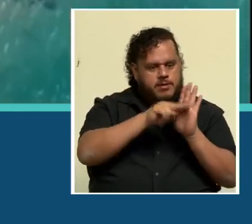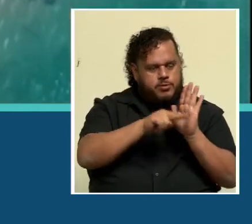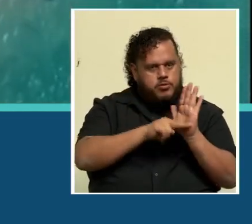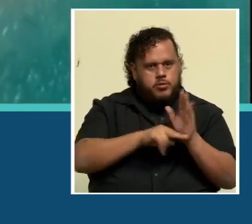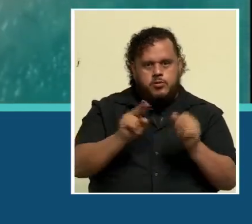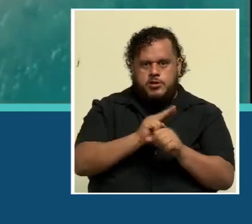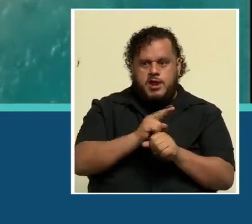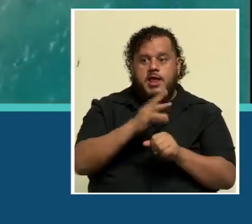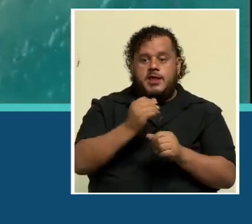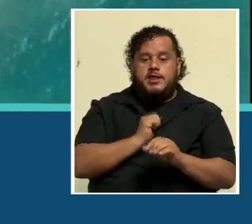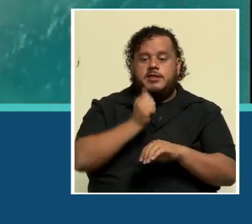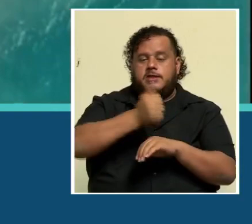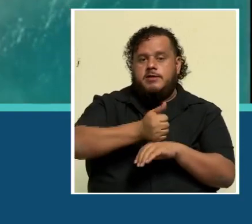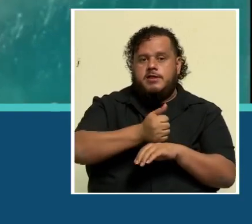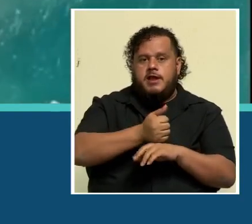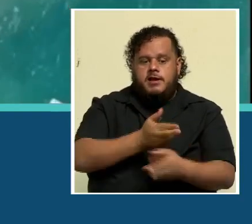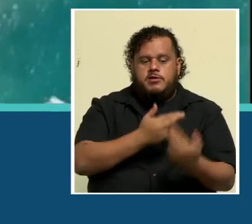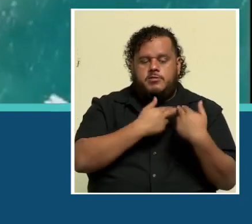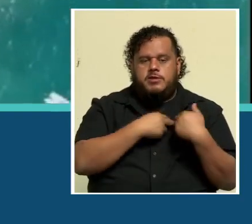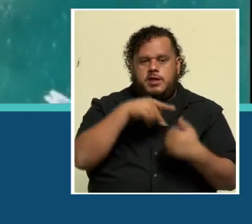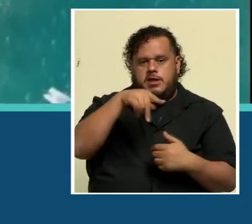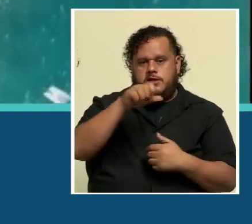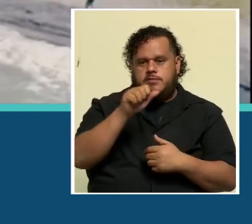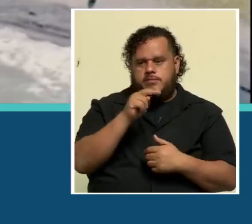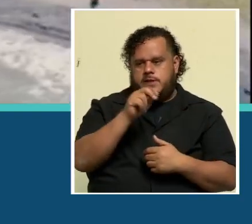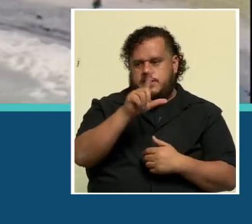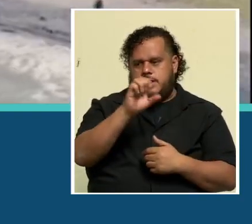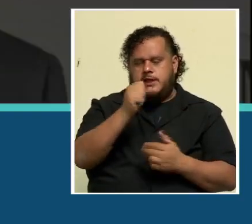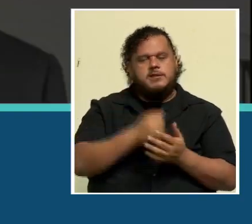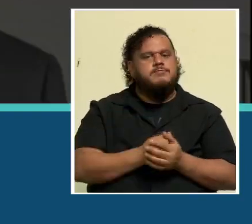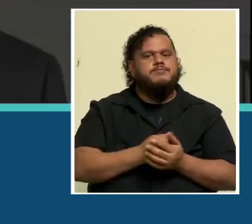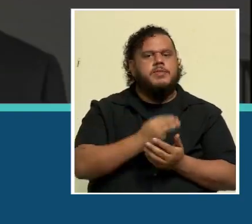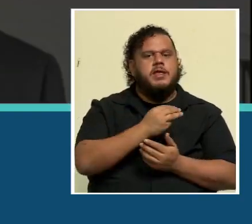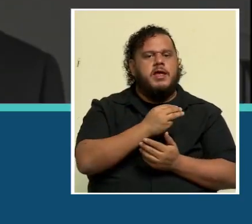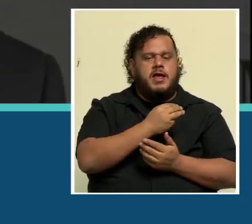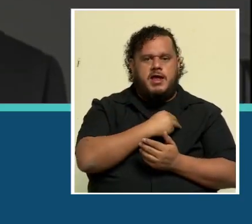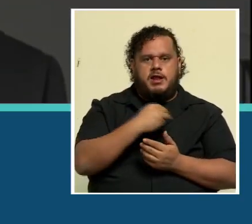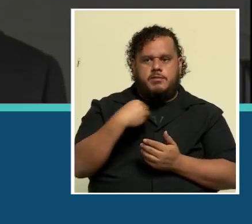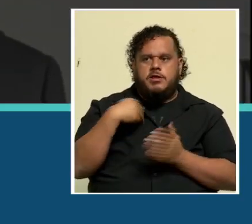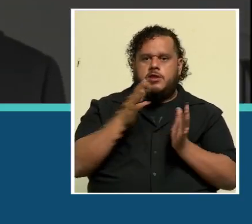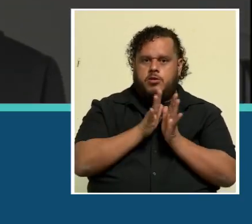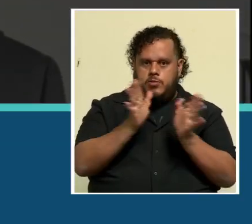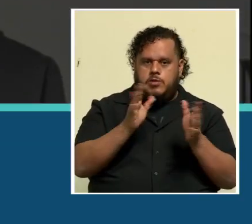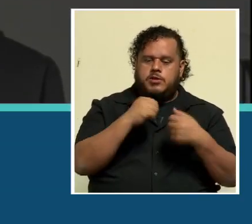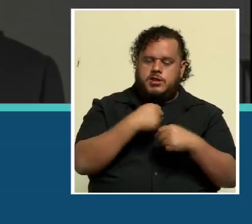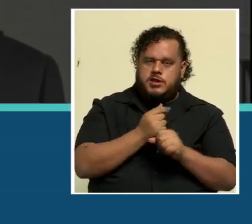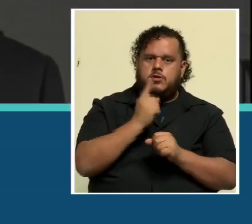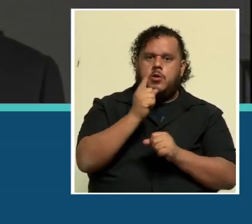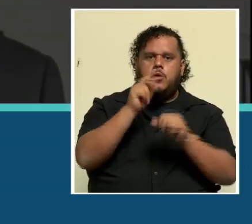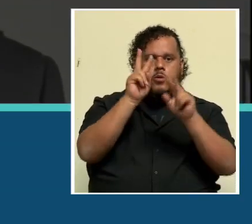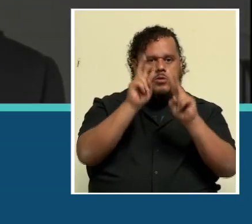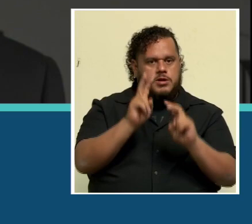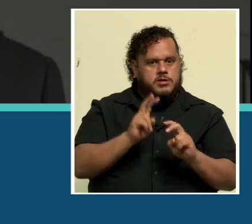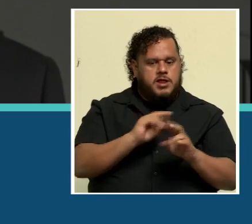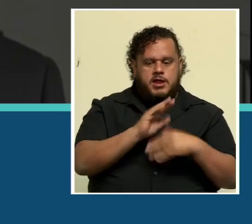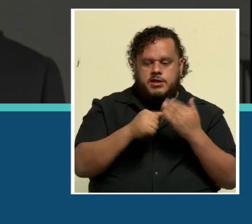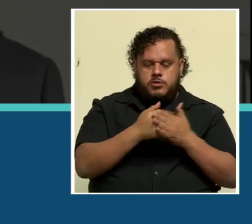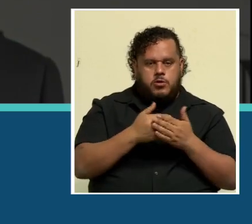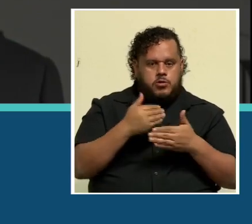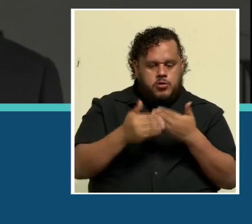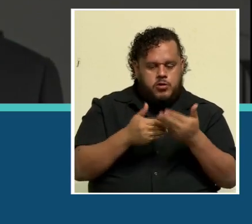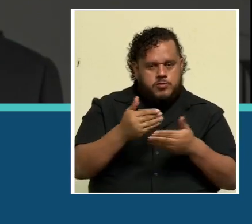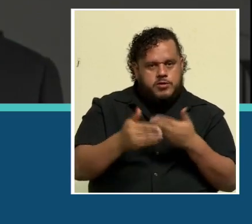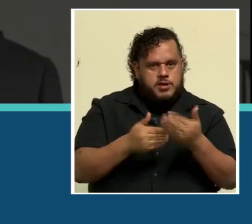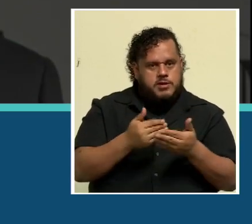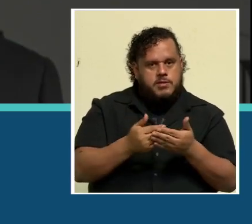las responsabilidades penales. El Ministerio Público está realizando una revisión de los